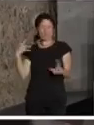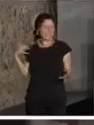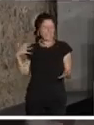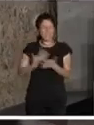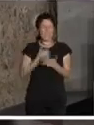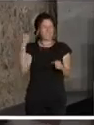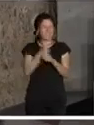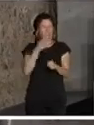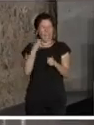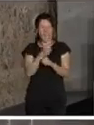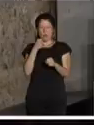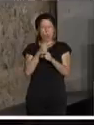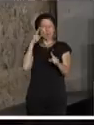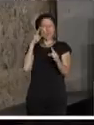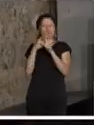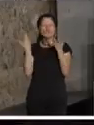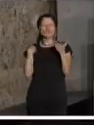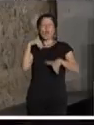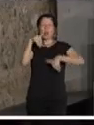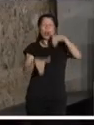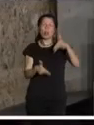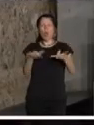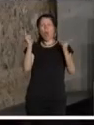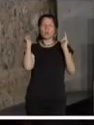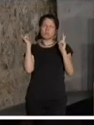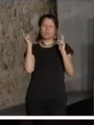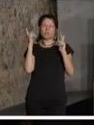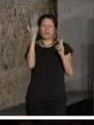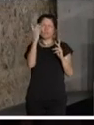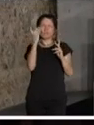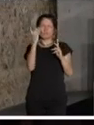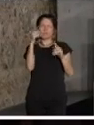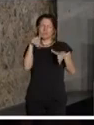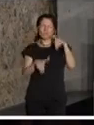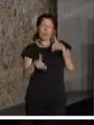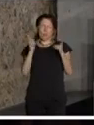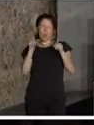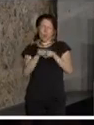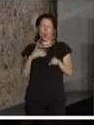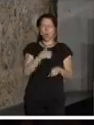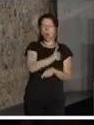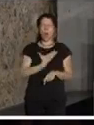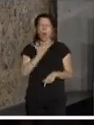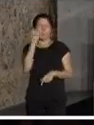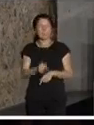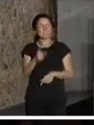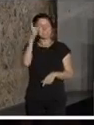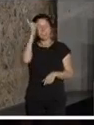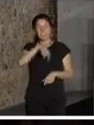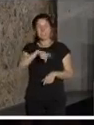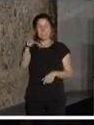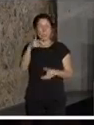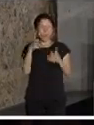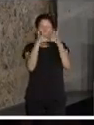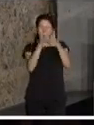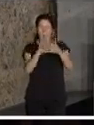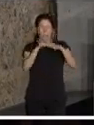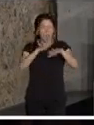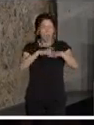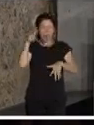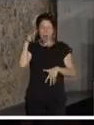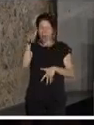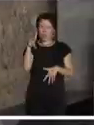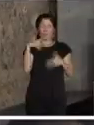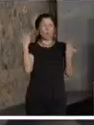seguir poniendo demócratas al frente de las instituciones municipales y sabéis que todas las luchas para traer